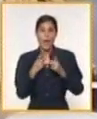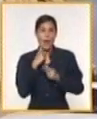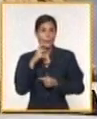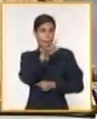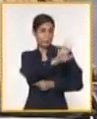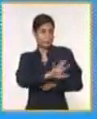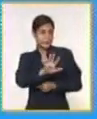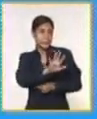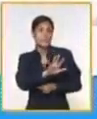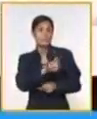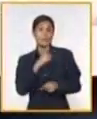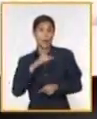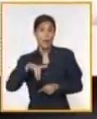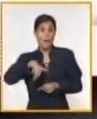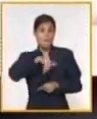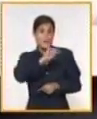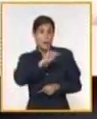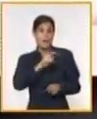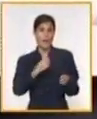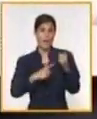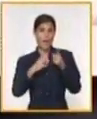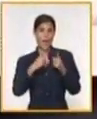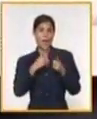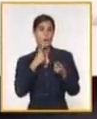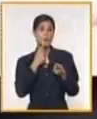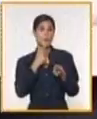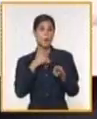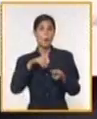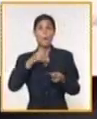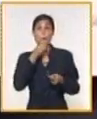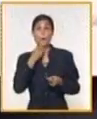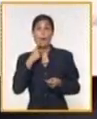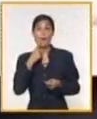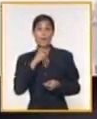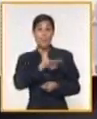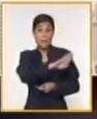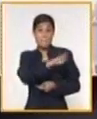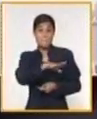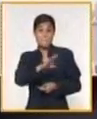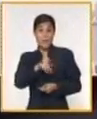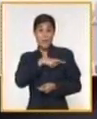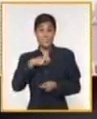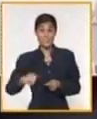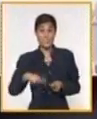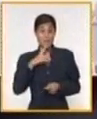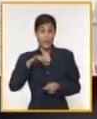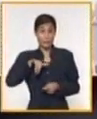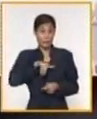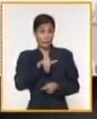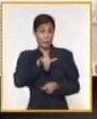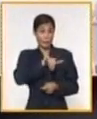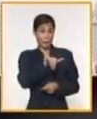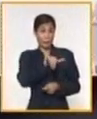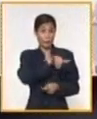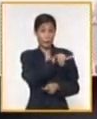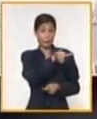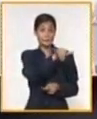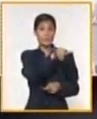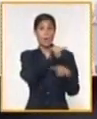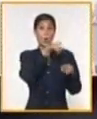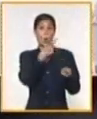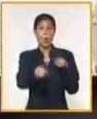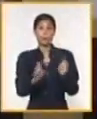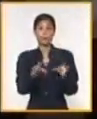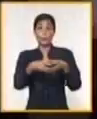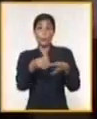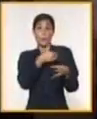el portaaviones USS Nimitz desviando del mar de China Meridional y docenas de aviones de reabastecimiento de la Fuerza Aérea también en camino